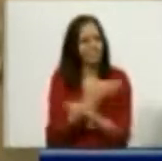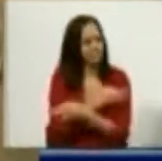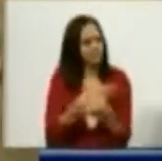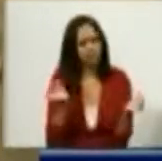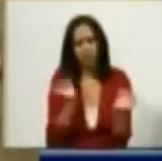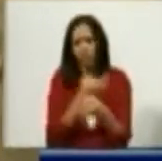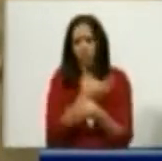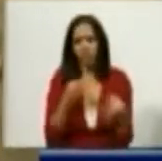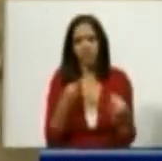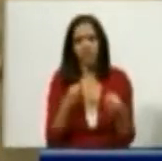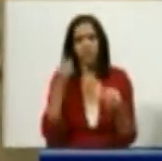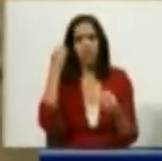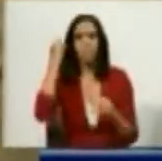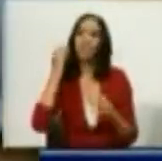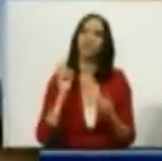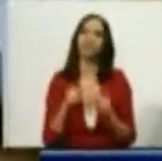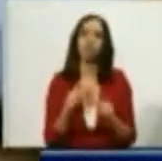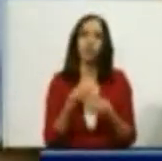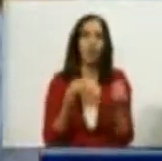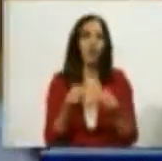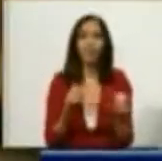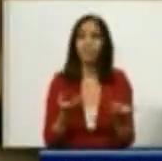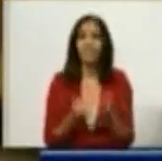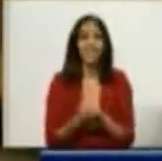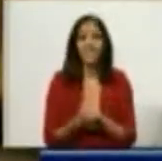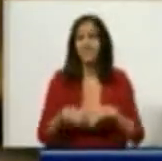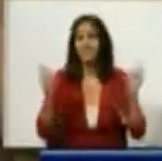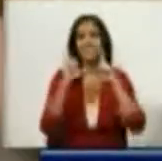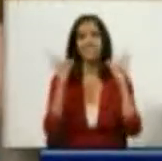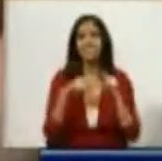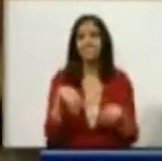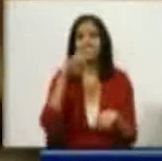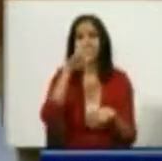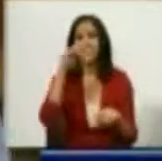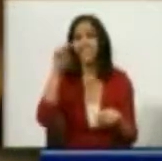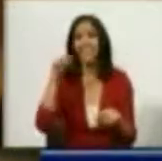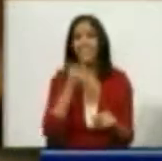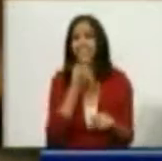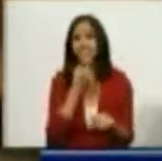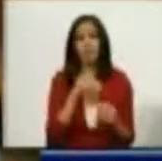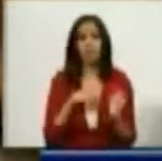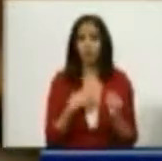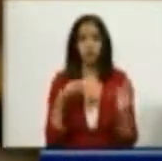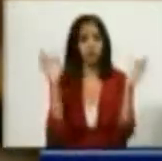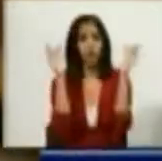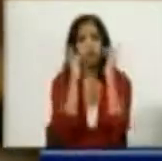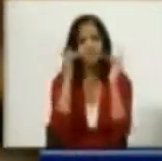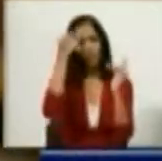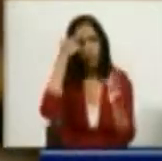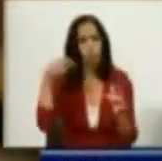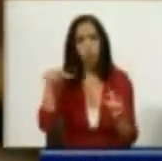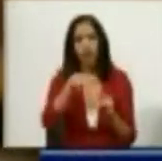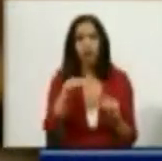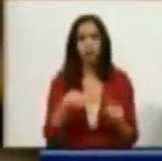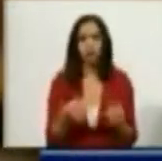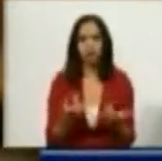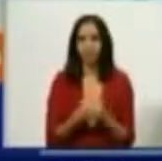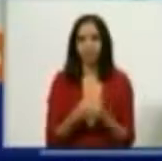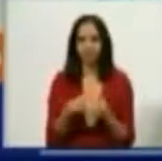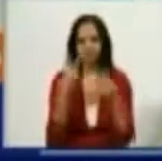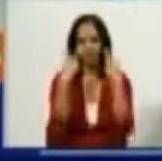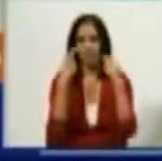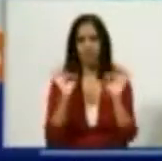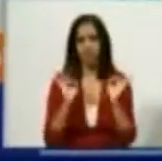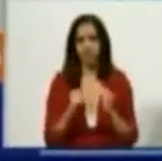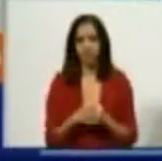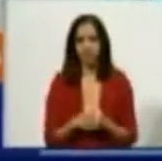Pero yo puedo hacer en los medios he podido hacer nene en inglés a todos los medios Pero si yo no conecto con el público la audiencia mía no va a hacer nada bueno